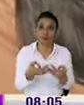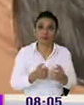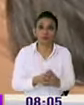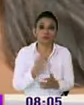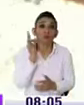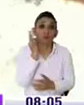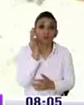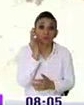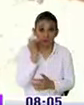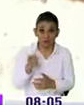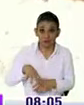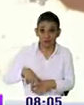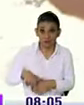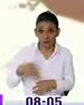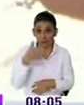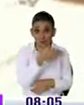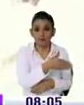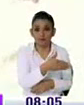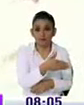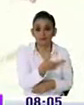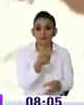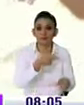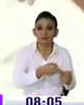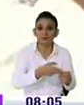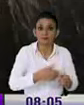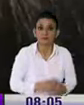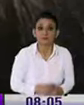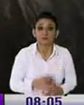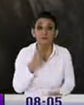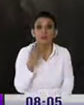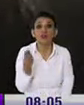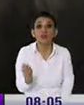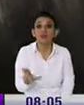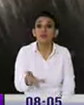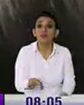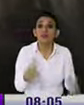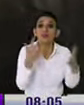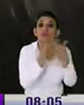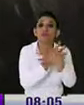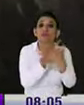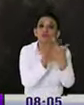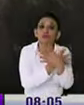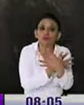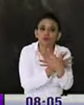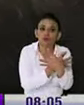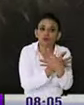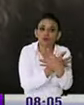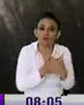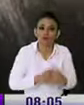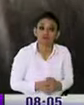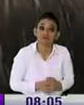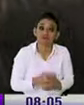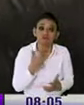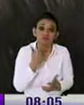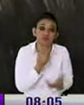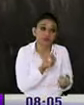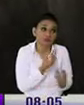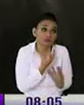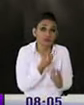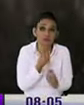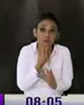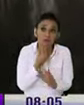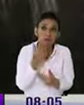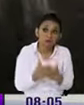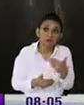ella, una de las víctimas. Aparentemente el chico no ha sido y ha habido una confusión, y según lo que he ido escuchando poco a poco y me he